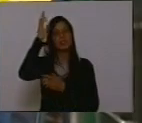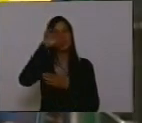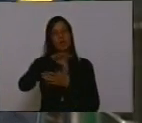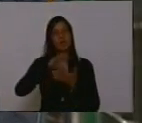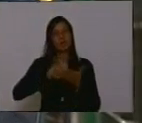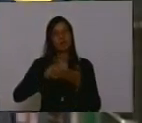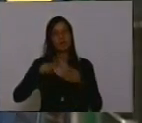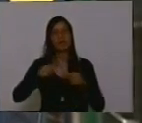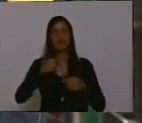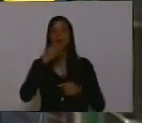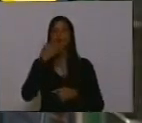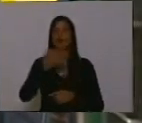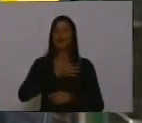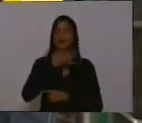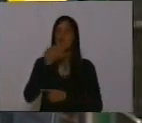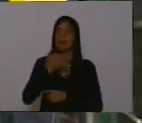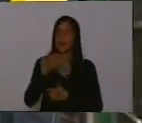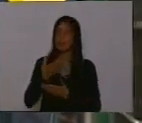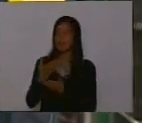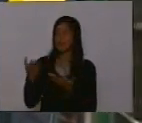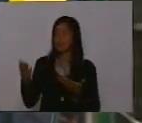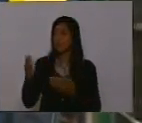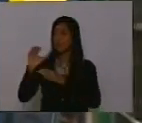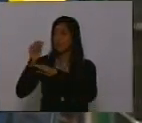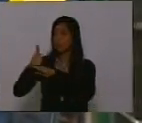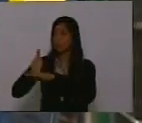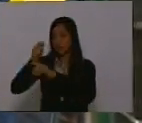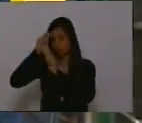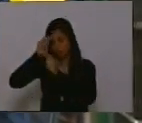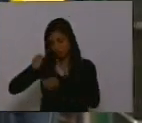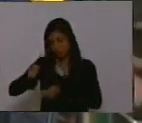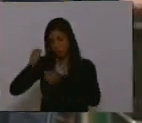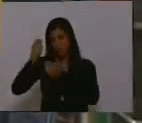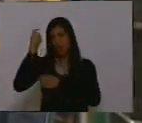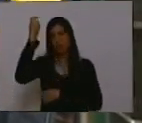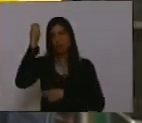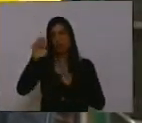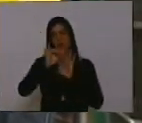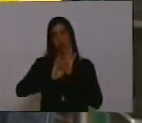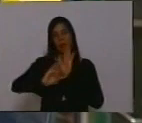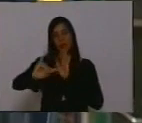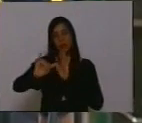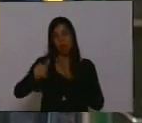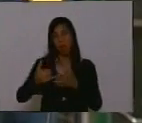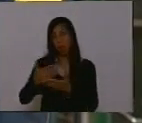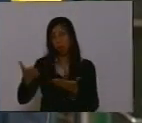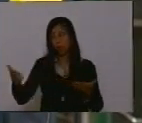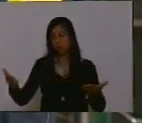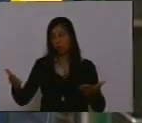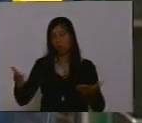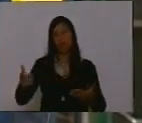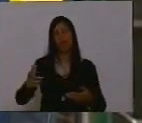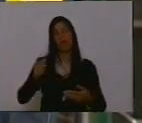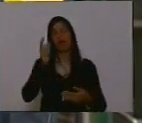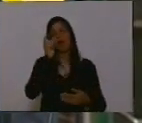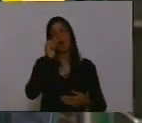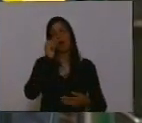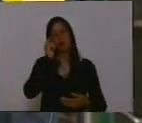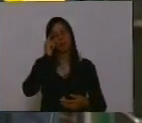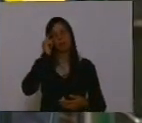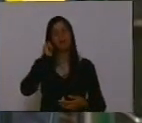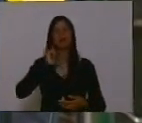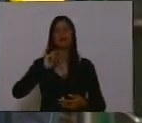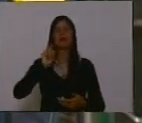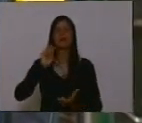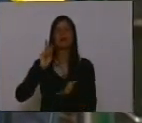tardes a los honorables directivas de la Asamblea Nacional Constituyente y en ustedes, a los colegas constituyentes hoy